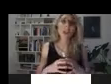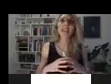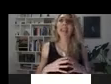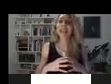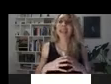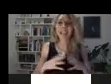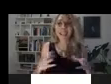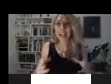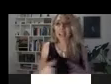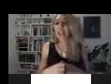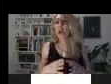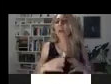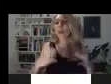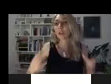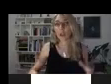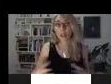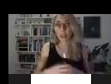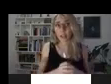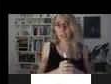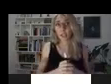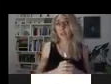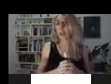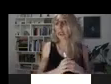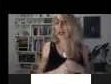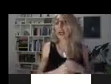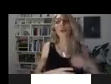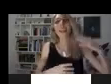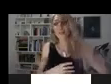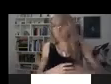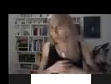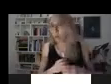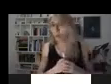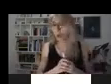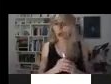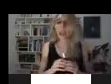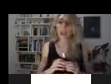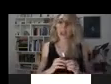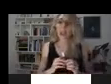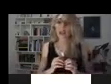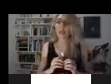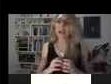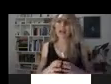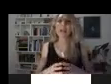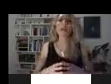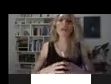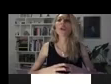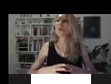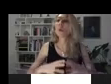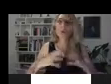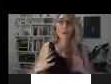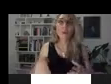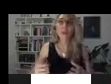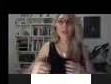febrero, y en general los pabellones de arte latinoamericano, del mismo modo que en el caso de Miami,